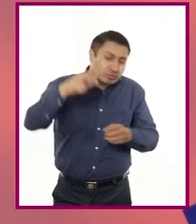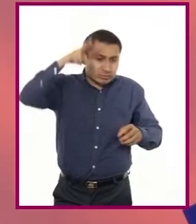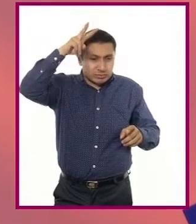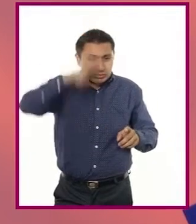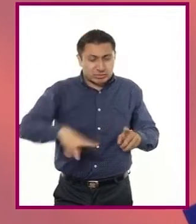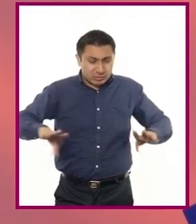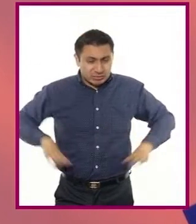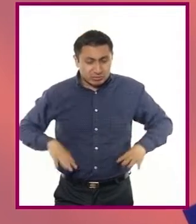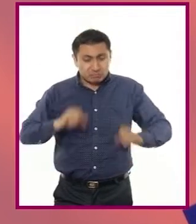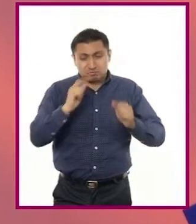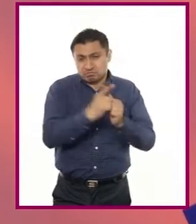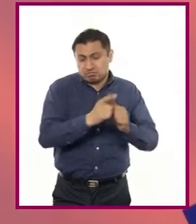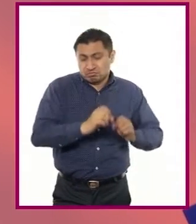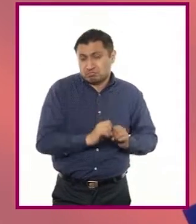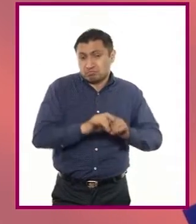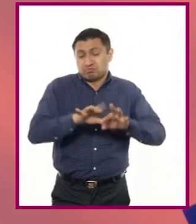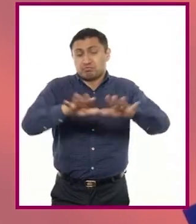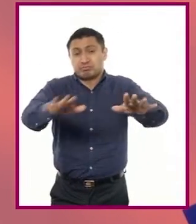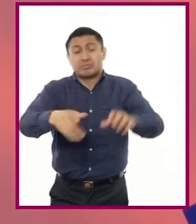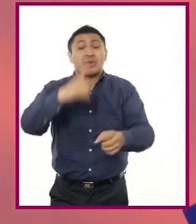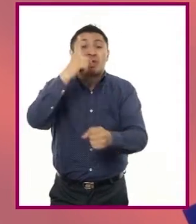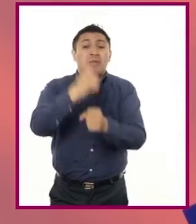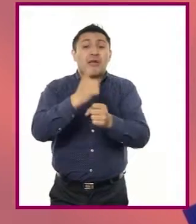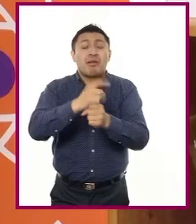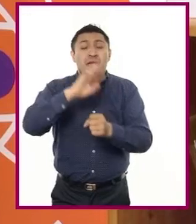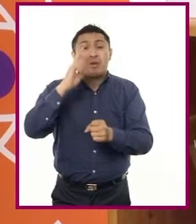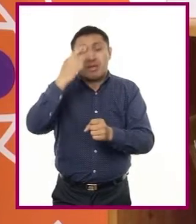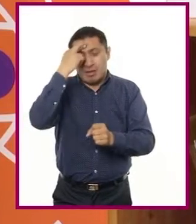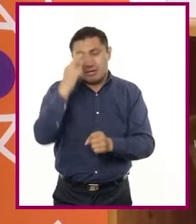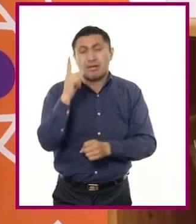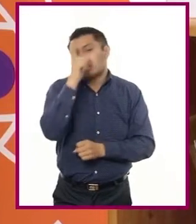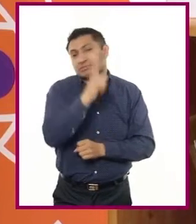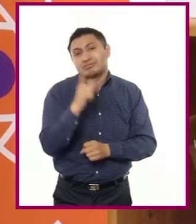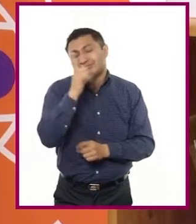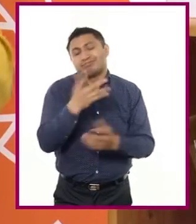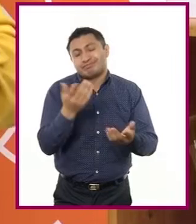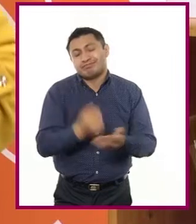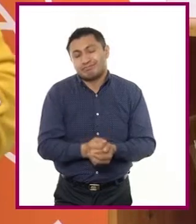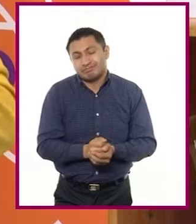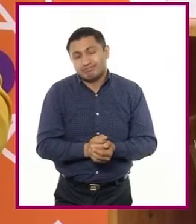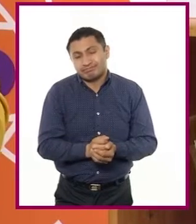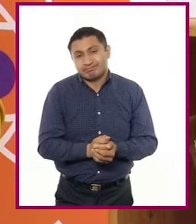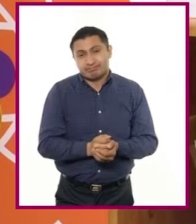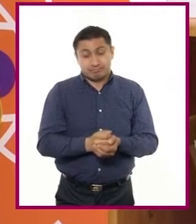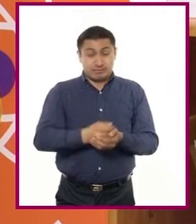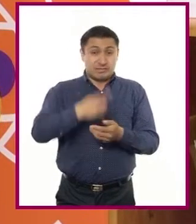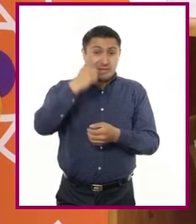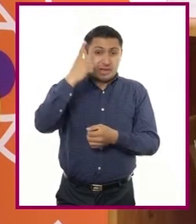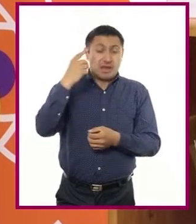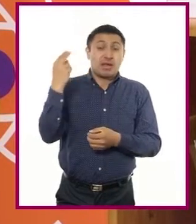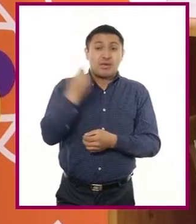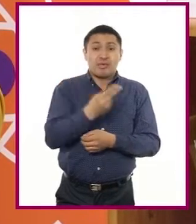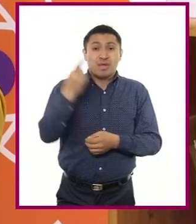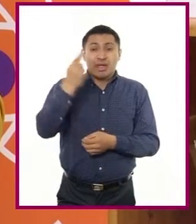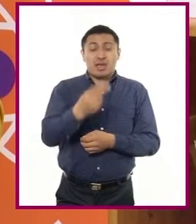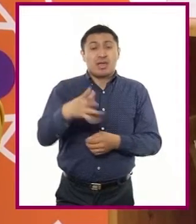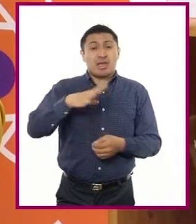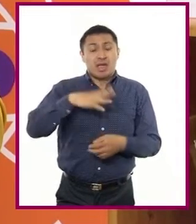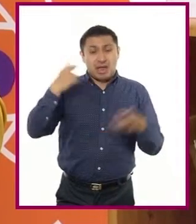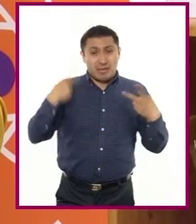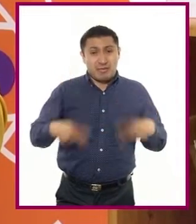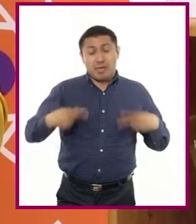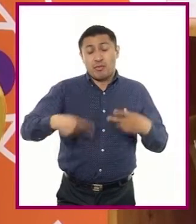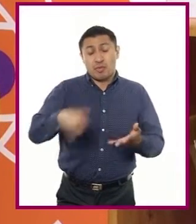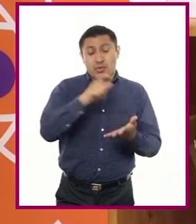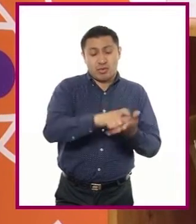el primer elemento a considerar sería el lenguaje. Una de las primeras necesidades que tiene un escritor o un